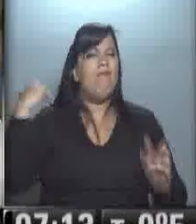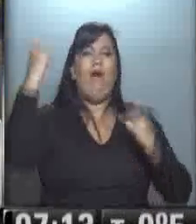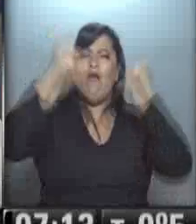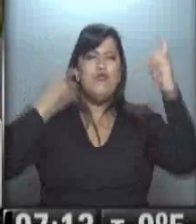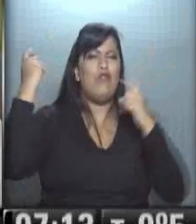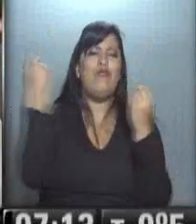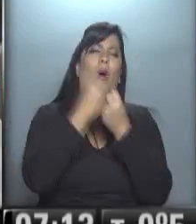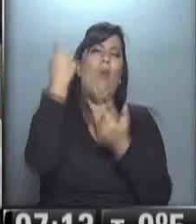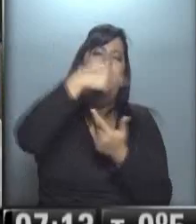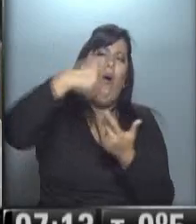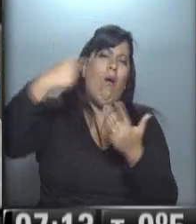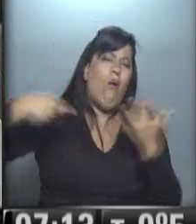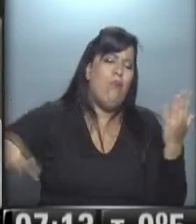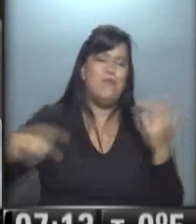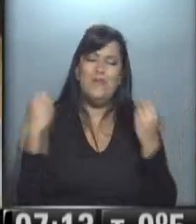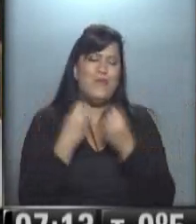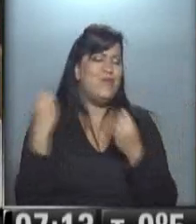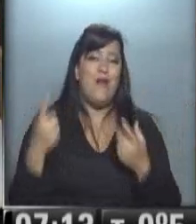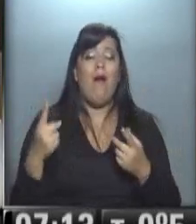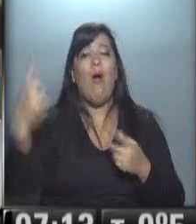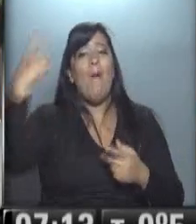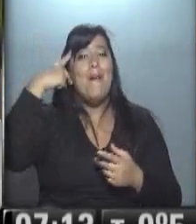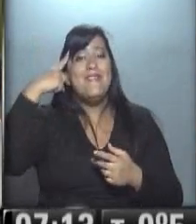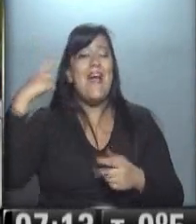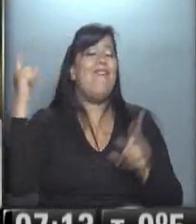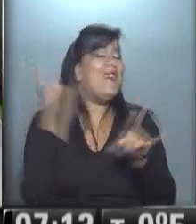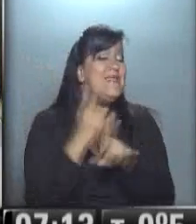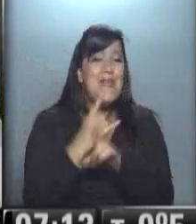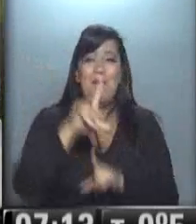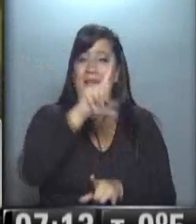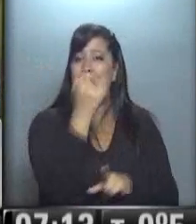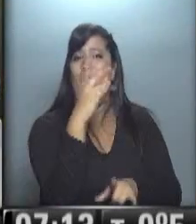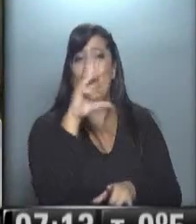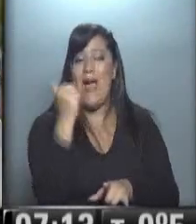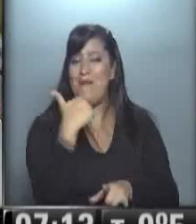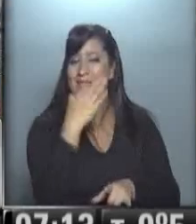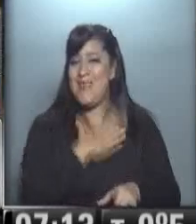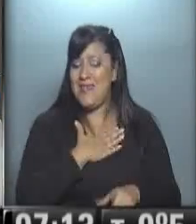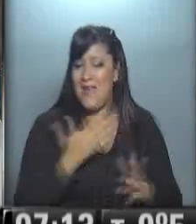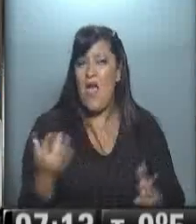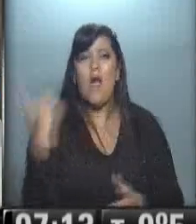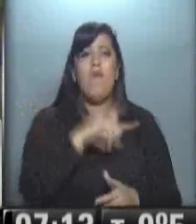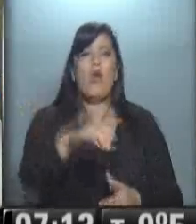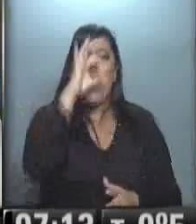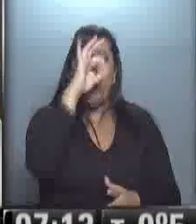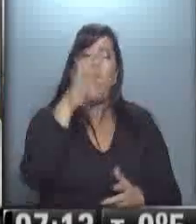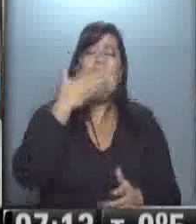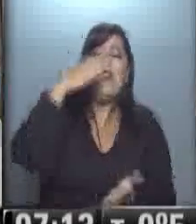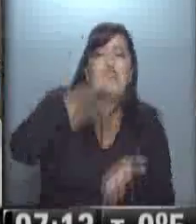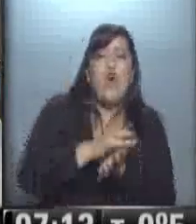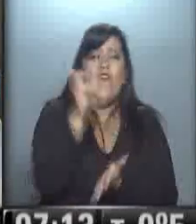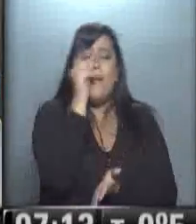maneras. Lo soñé pensando en Laura siempre, porque ustedes saben que yo nunca hablé del papá, porque no